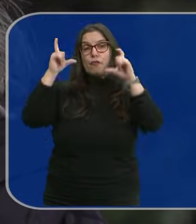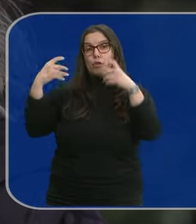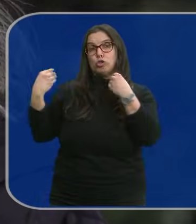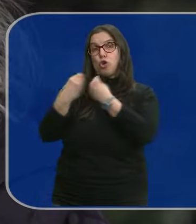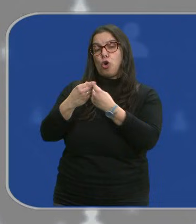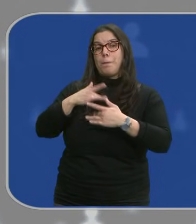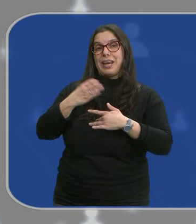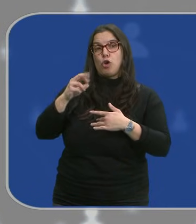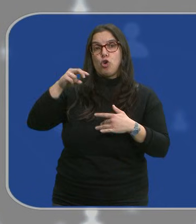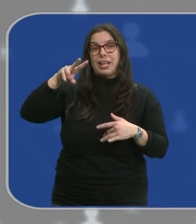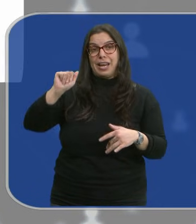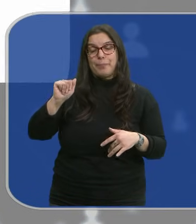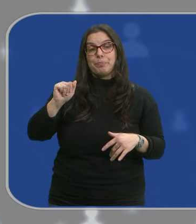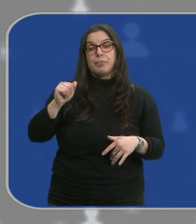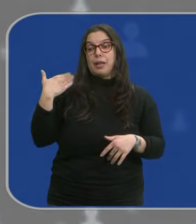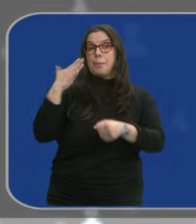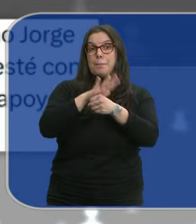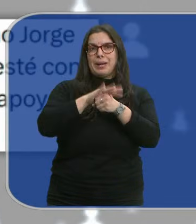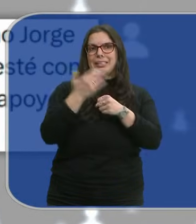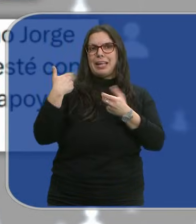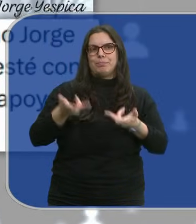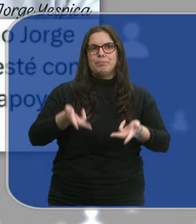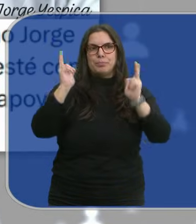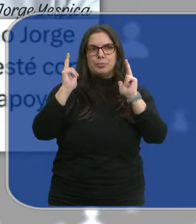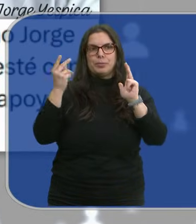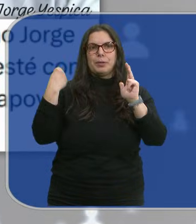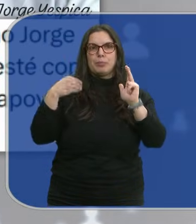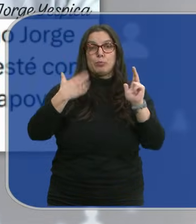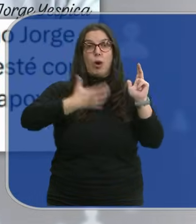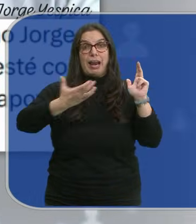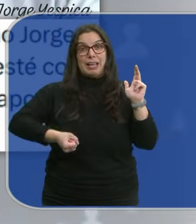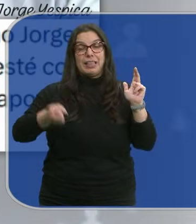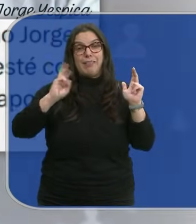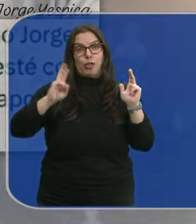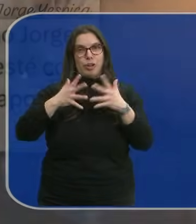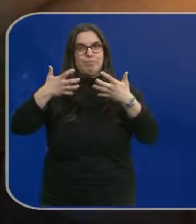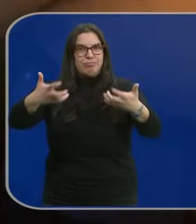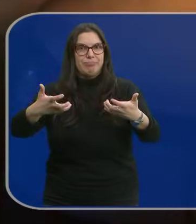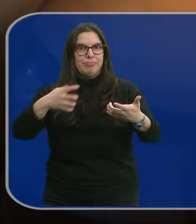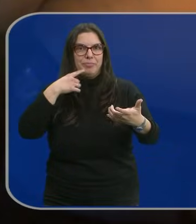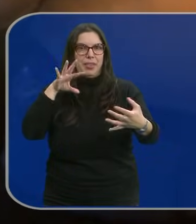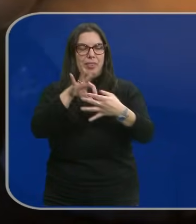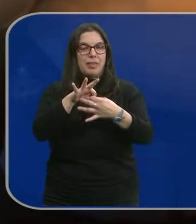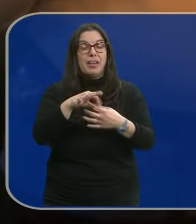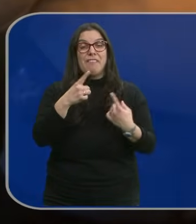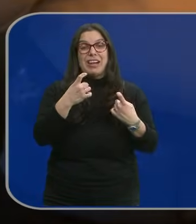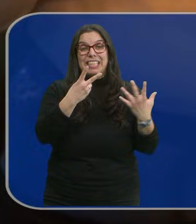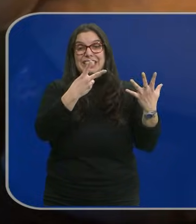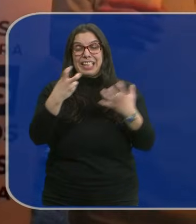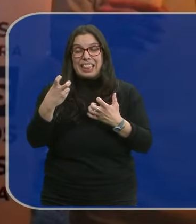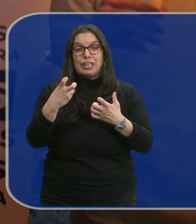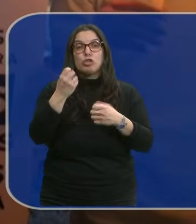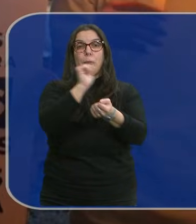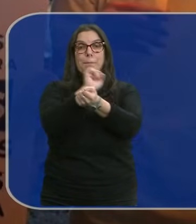María Corina Machado. Este martes salió de prisión, así lo celebró el propio alcalde de Valladolid en X. Todavía quedan más de 700